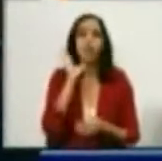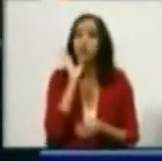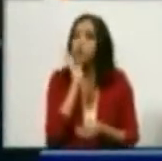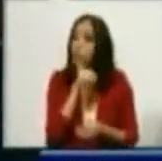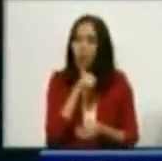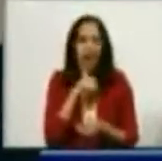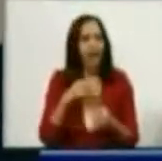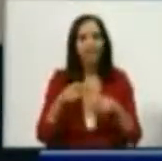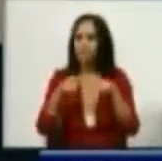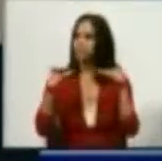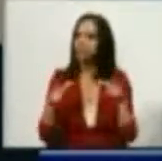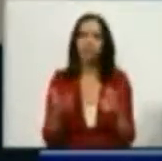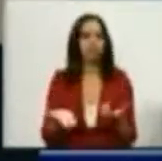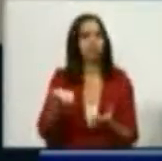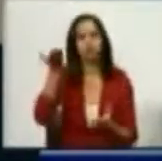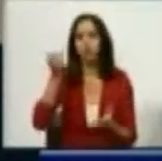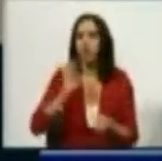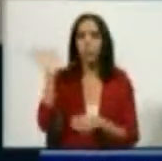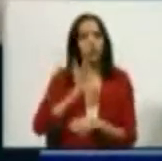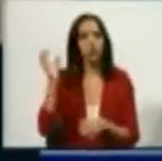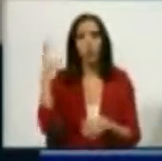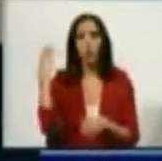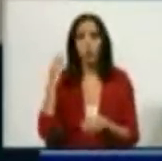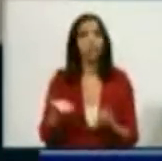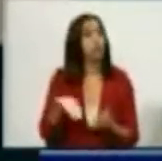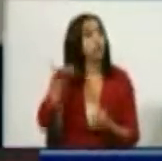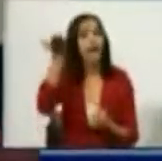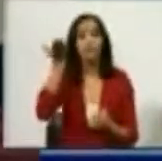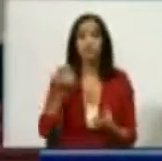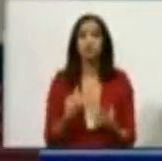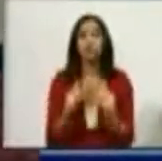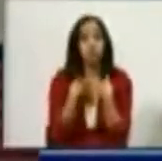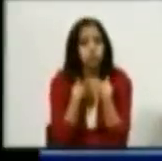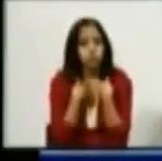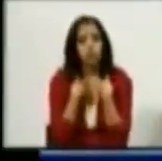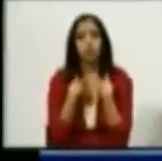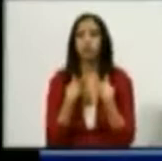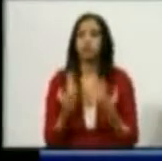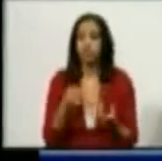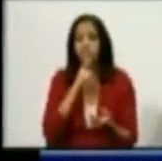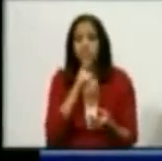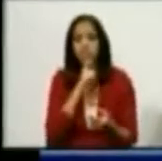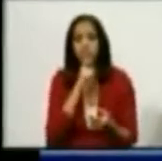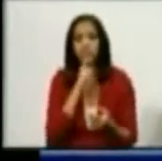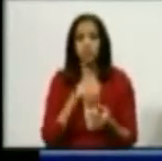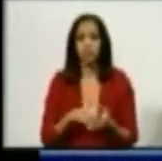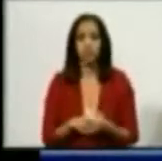subir más los impuestos en Colombia son altos Son asfixiantes son complejos